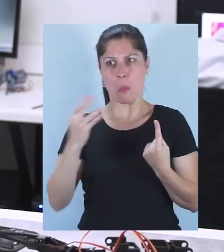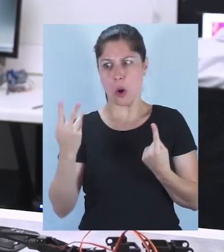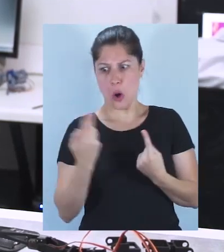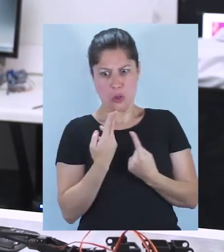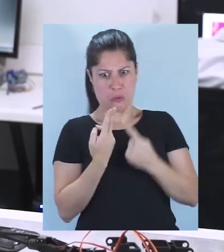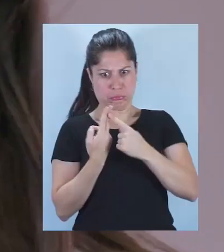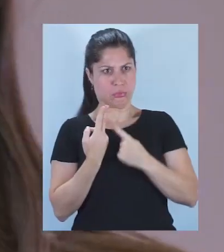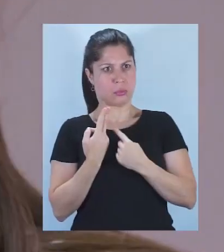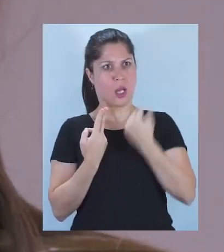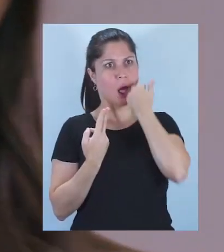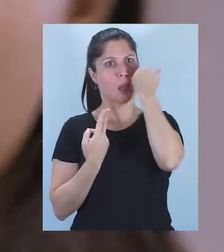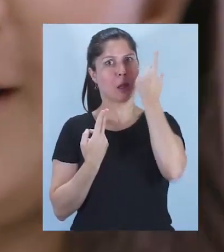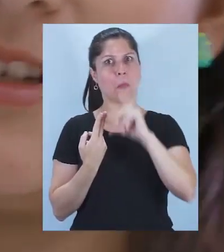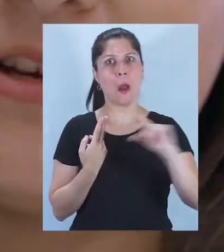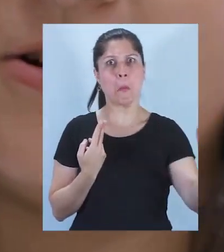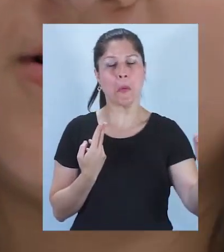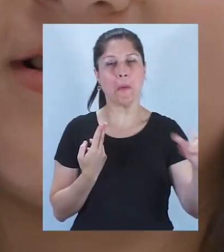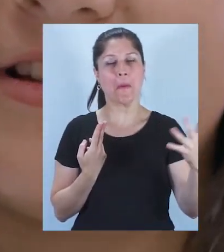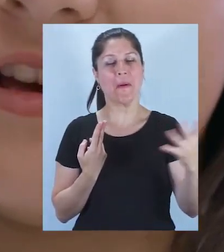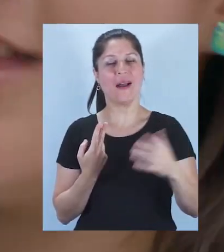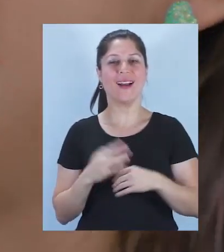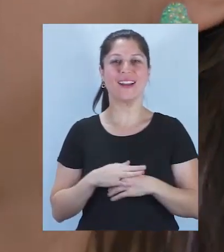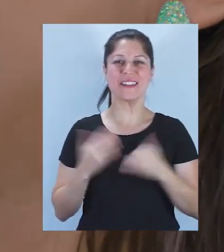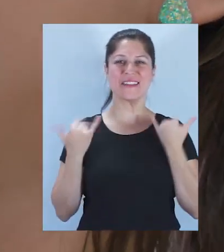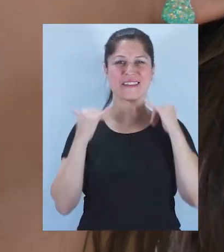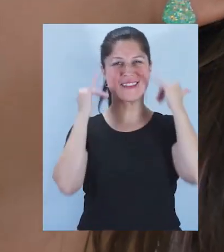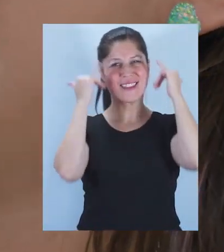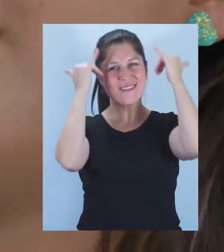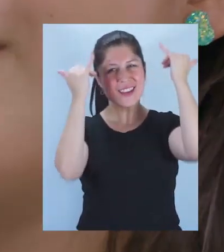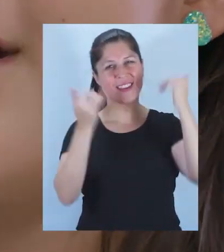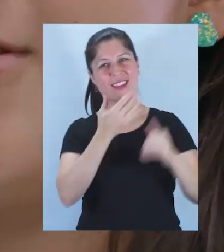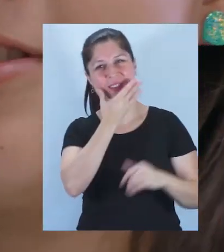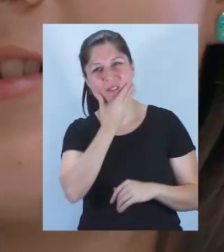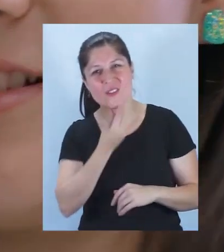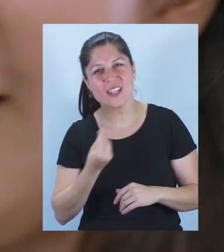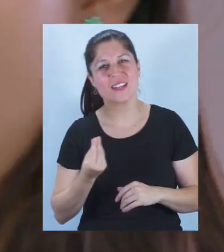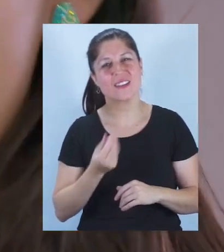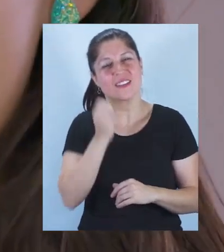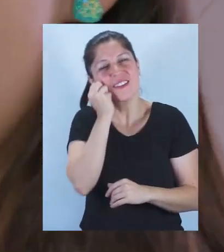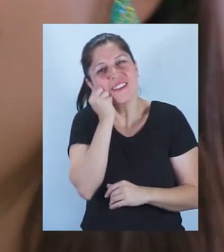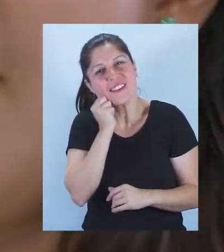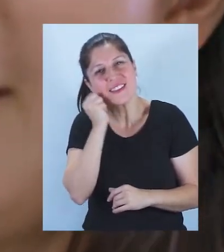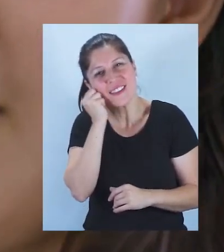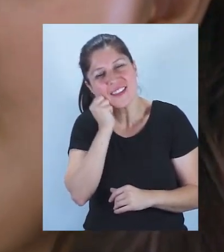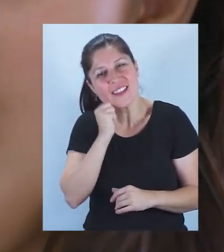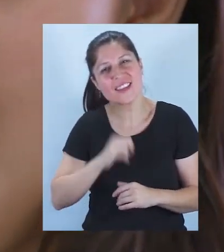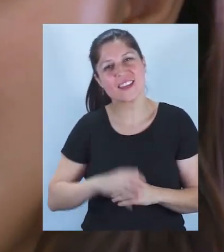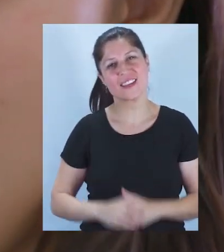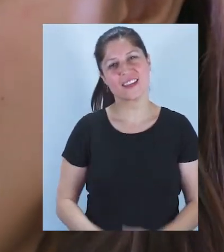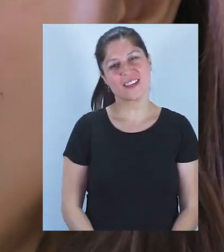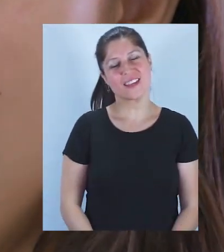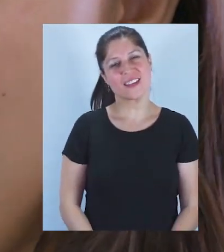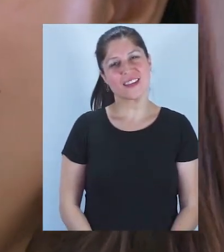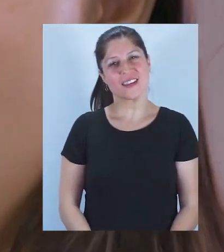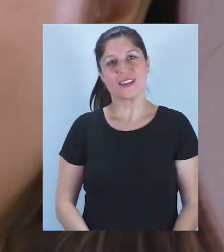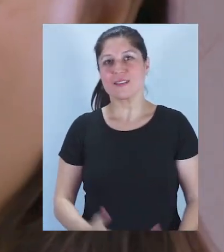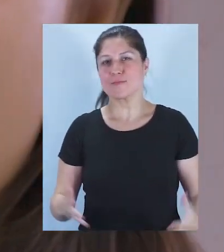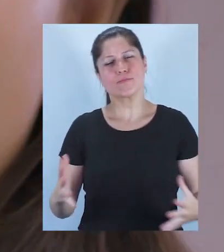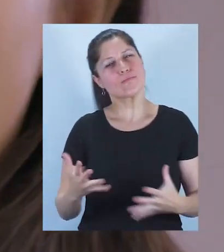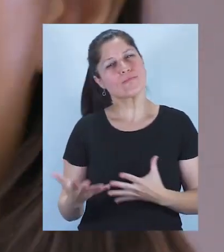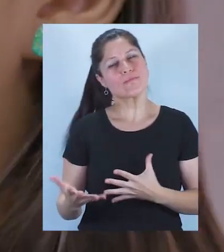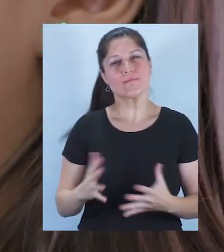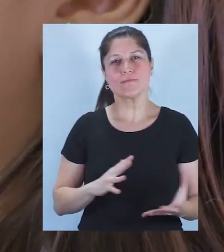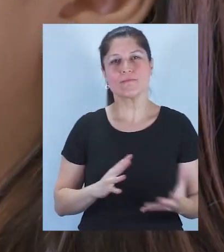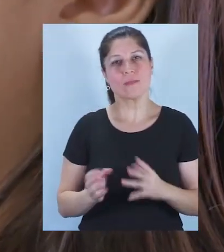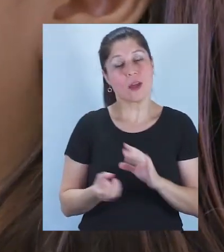se pusiera tímida. Me pareció divertido, bonito, tierno, más con